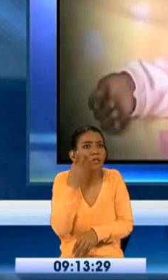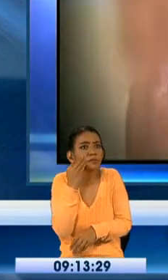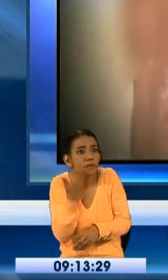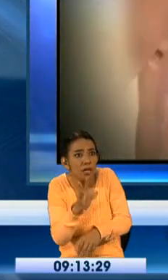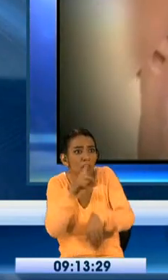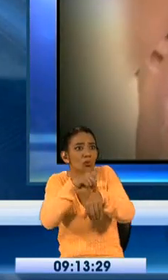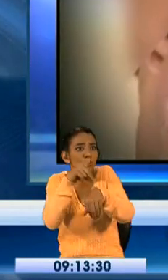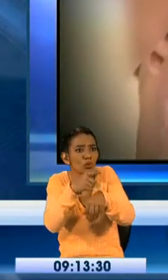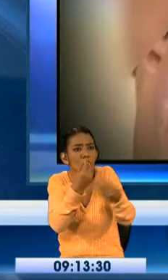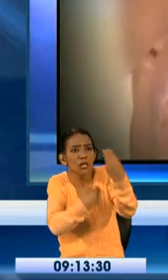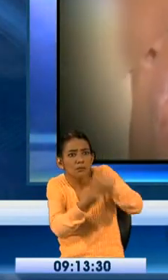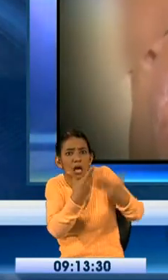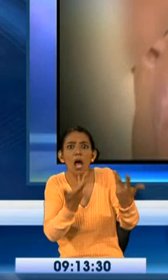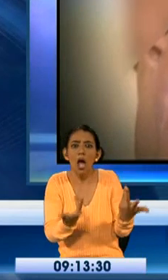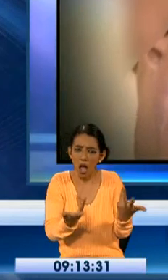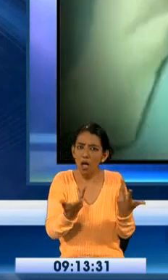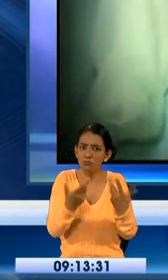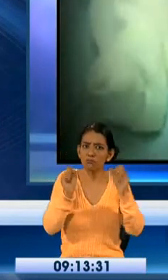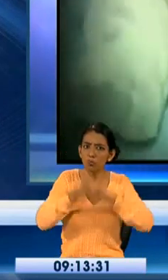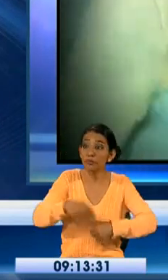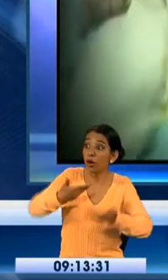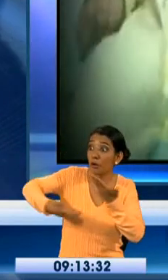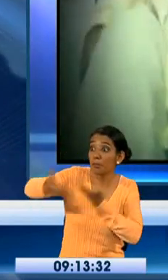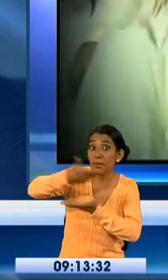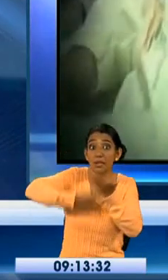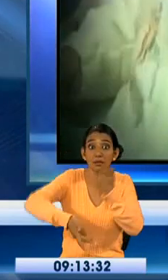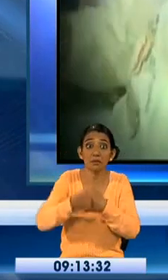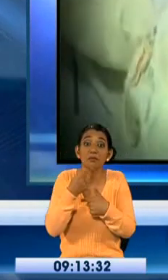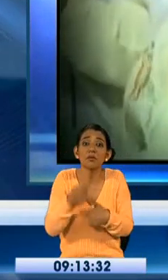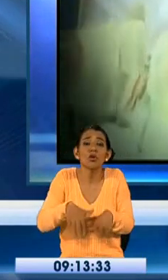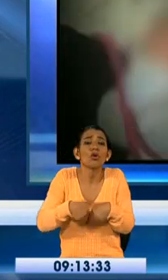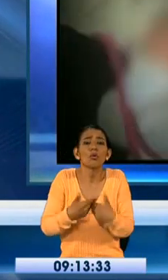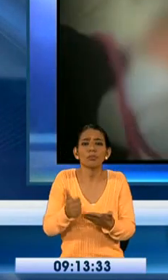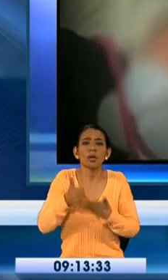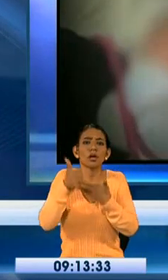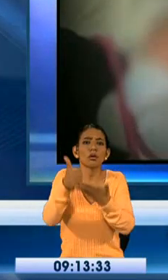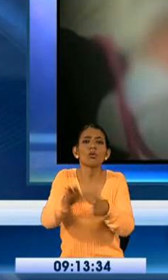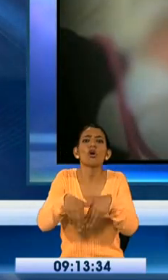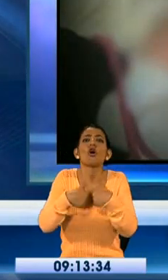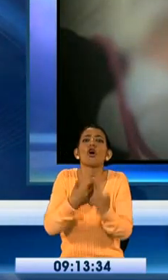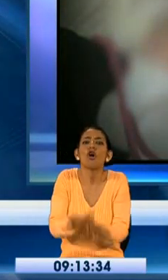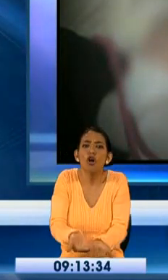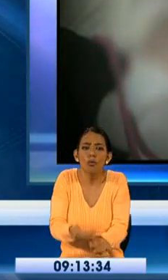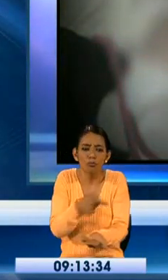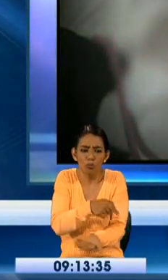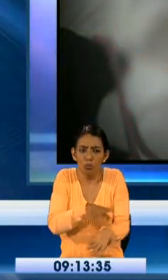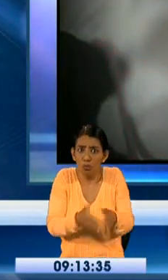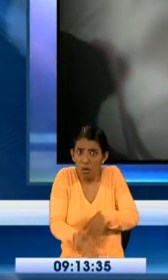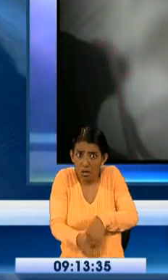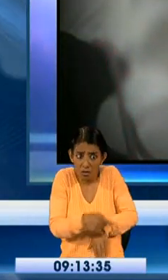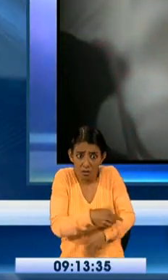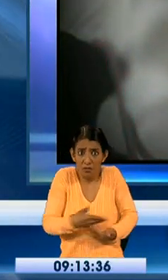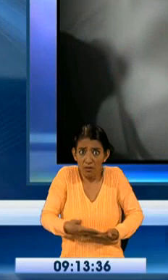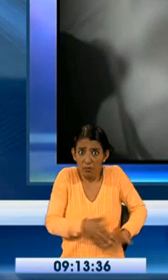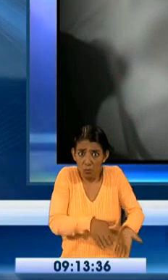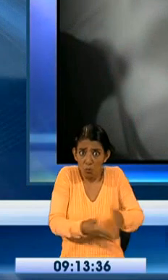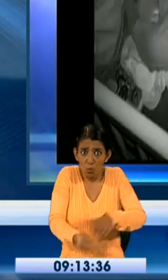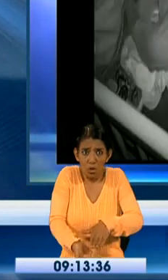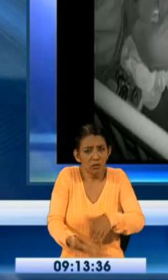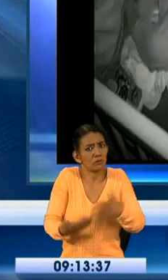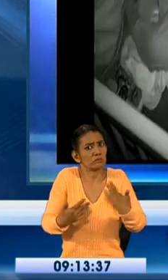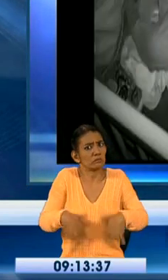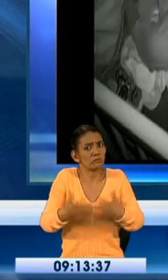pediatra, compartir y sobre todo mirar cómo podemos nosotros evitar este tipo de síndrome que lamentablemente ha costado